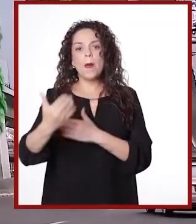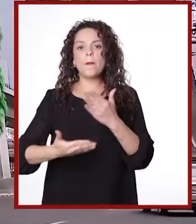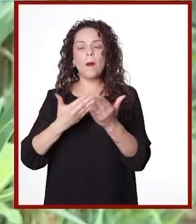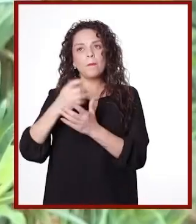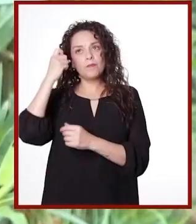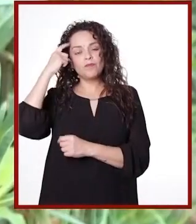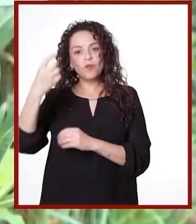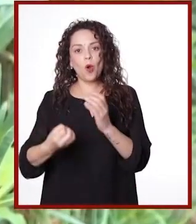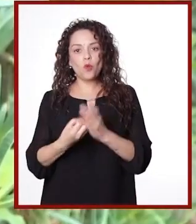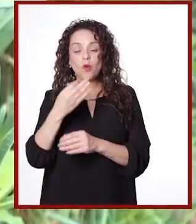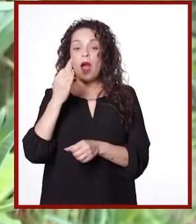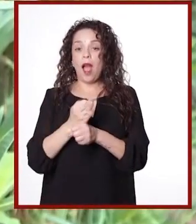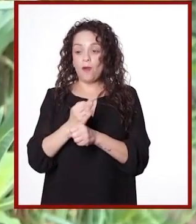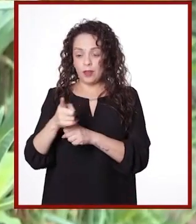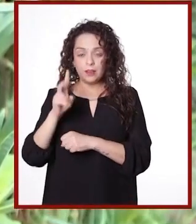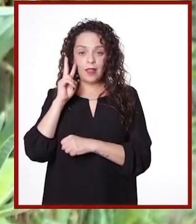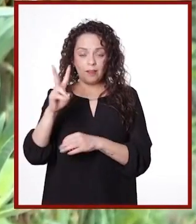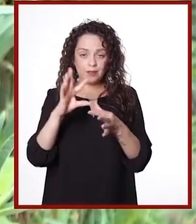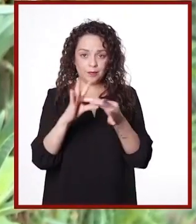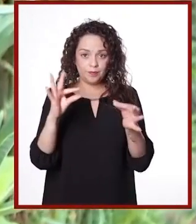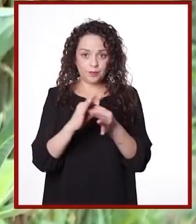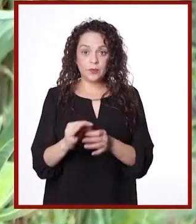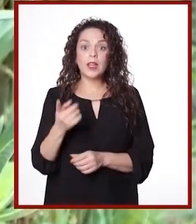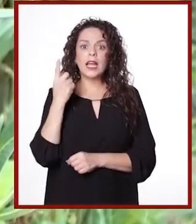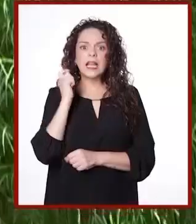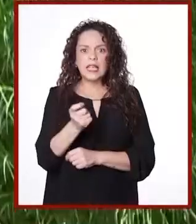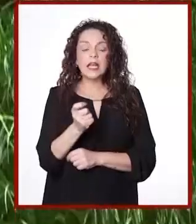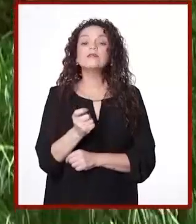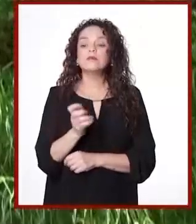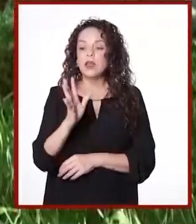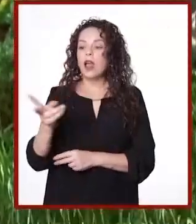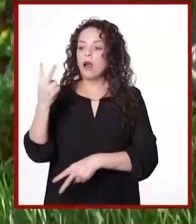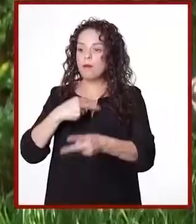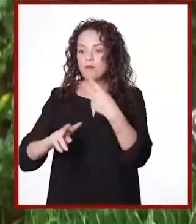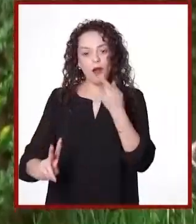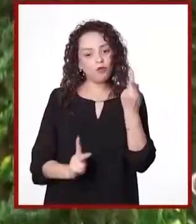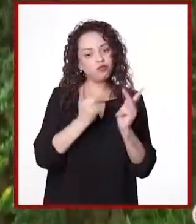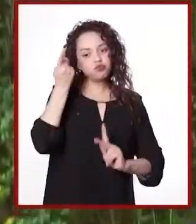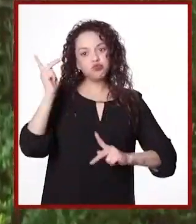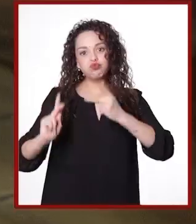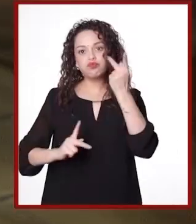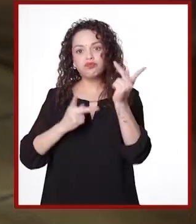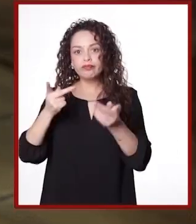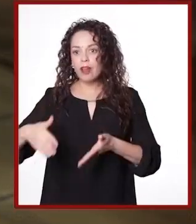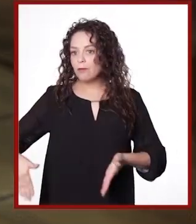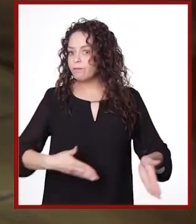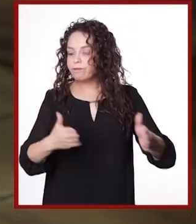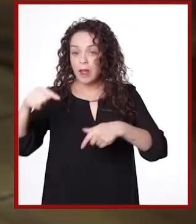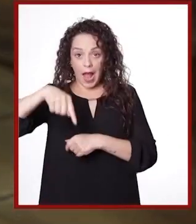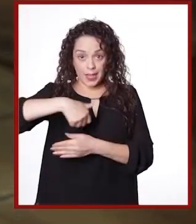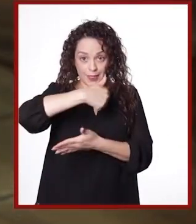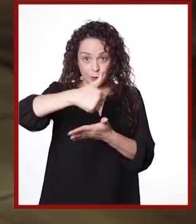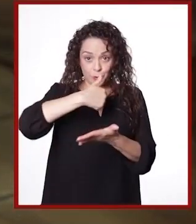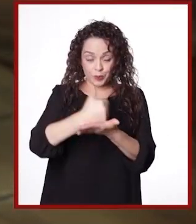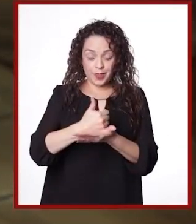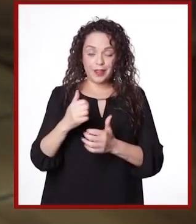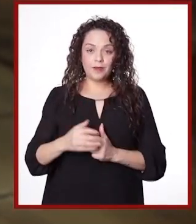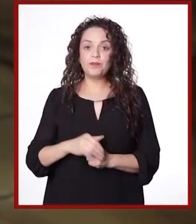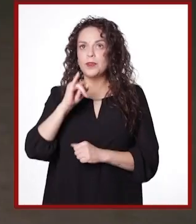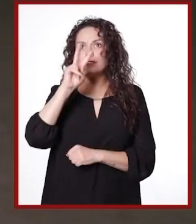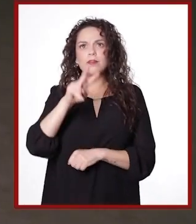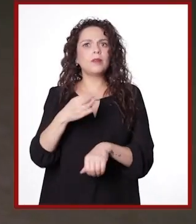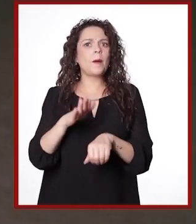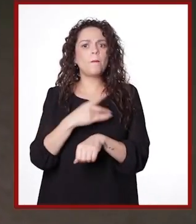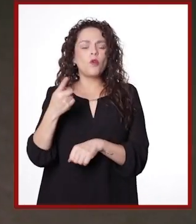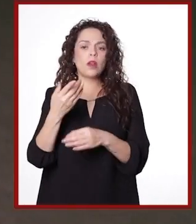a continuación, que literalmente han hecho florecer algunas avenidas y viaductos de la ciudad. Sí, porque una parte súper